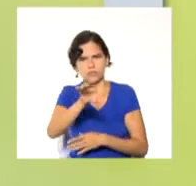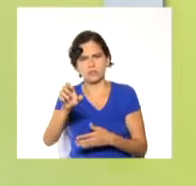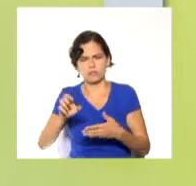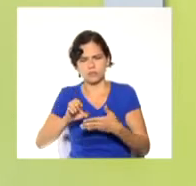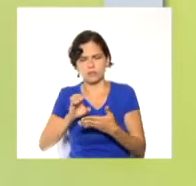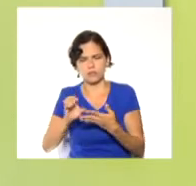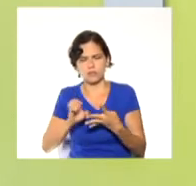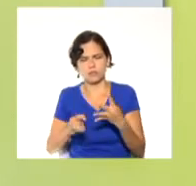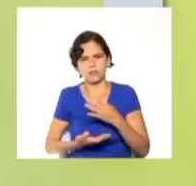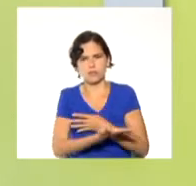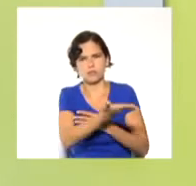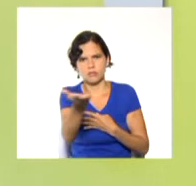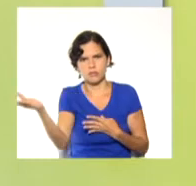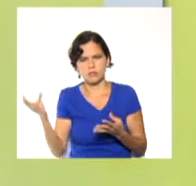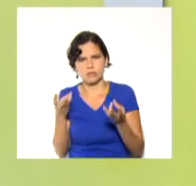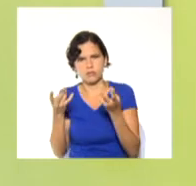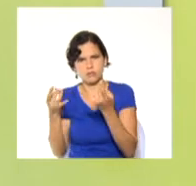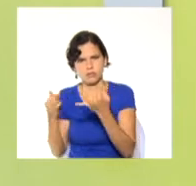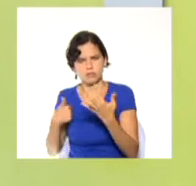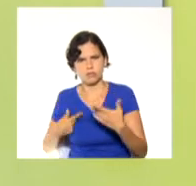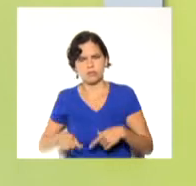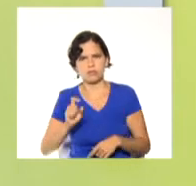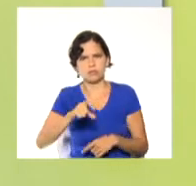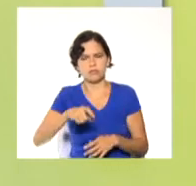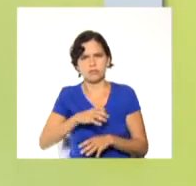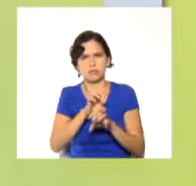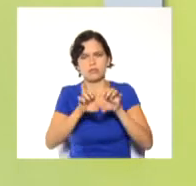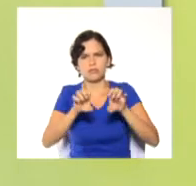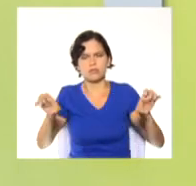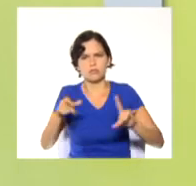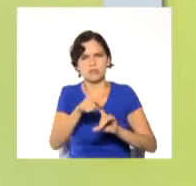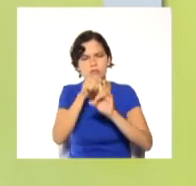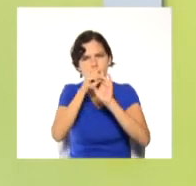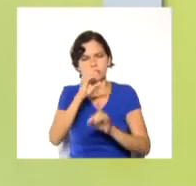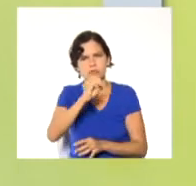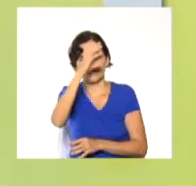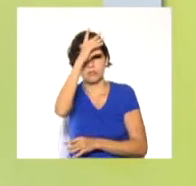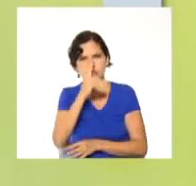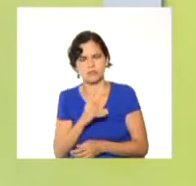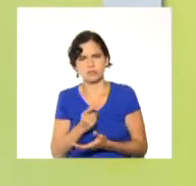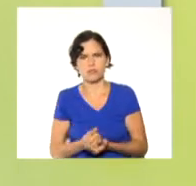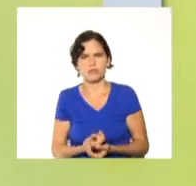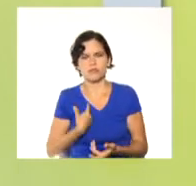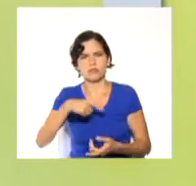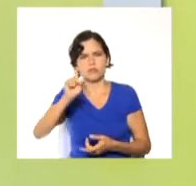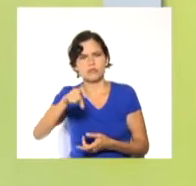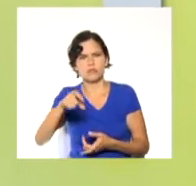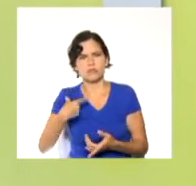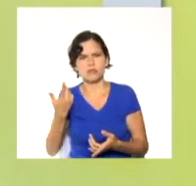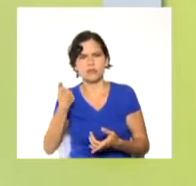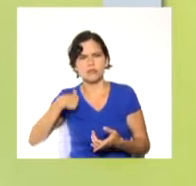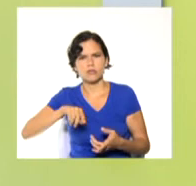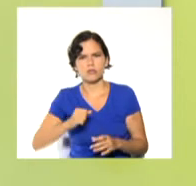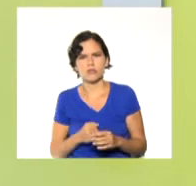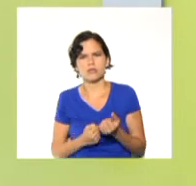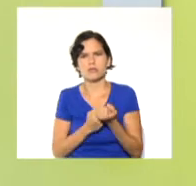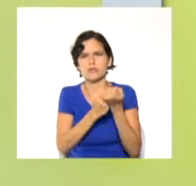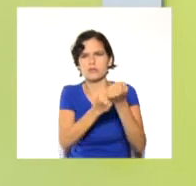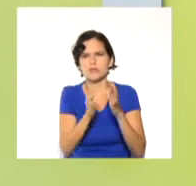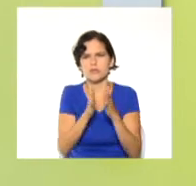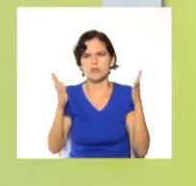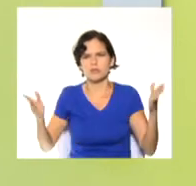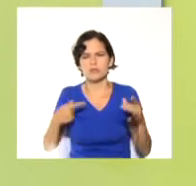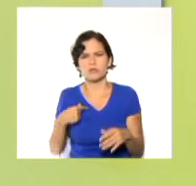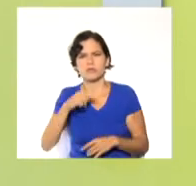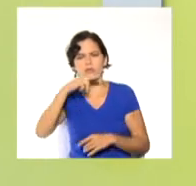y cuantitativa. En el caso de la población con necesidades educativas especiales y o con discapacidad, será necesario que tengan un mayor apoyo por parte de